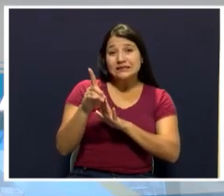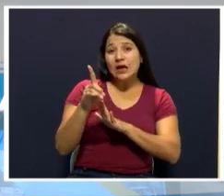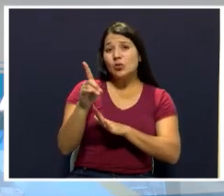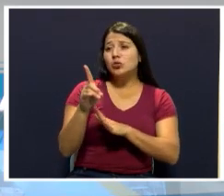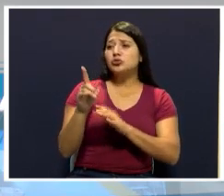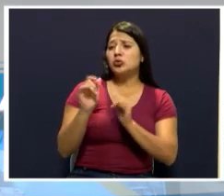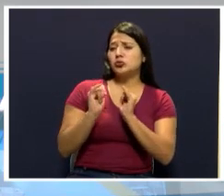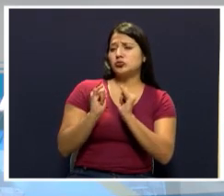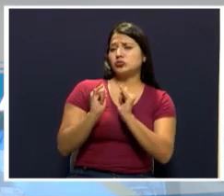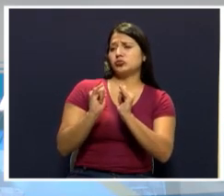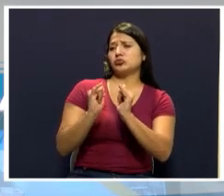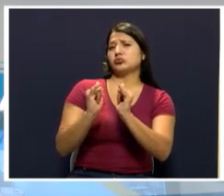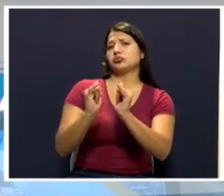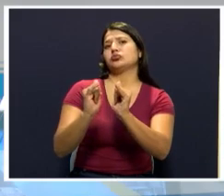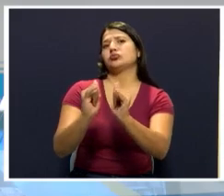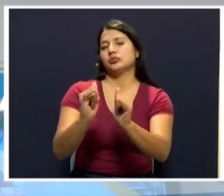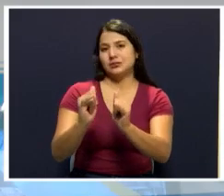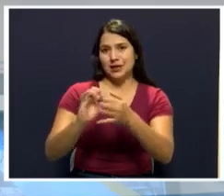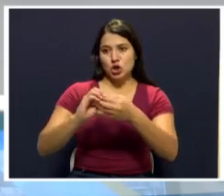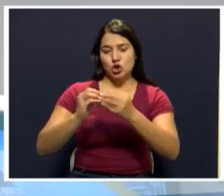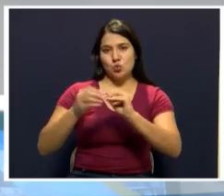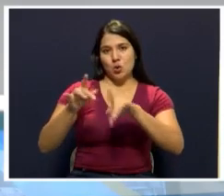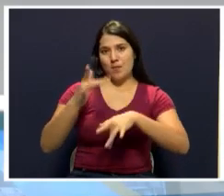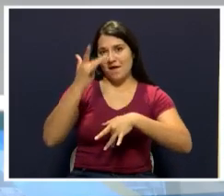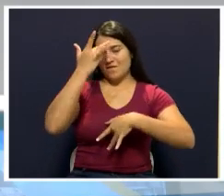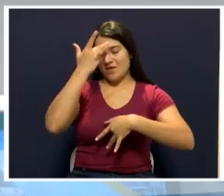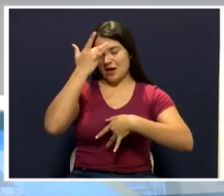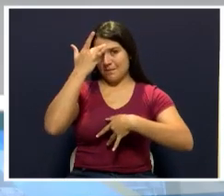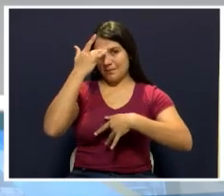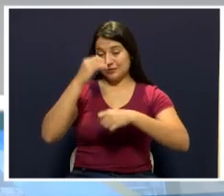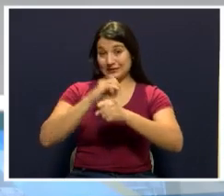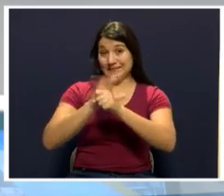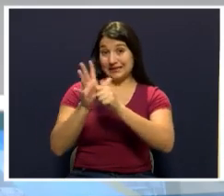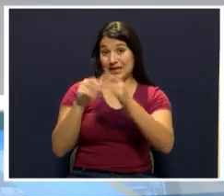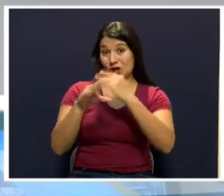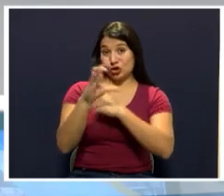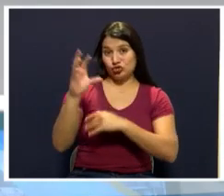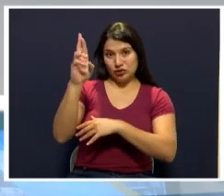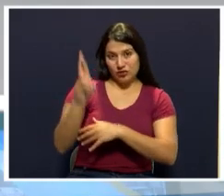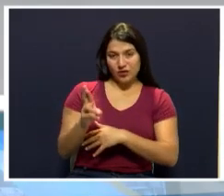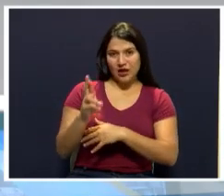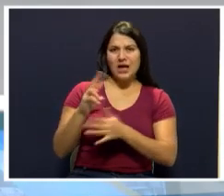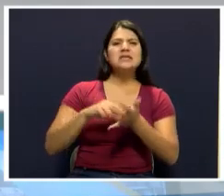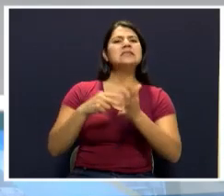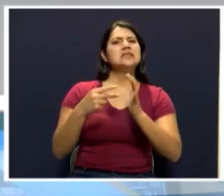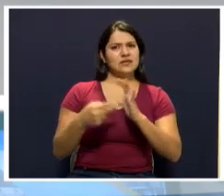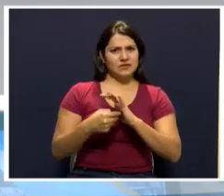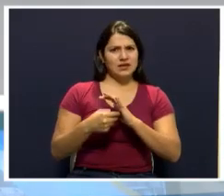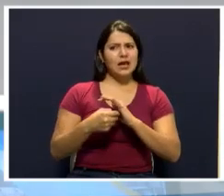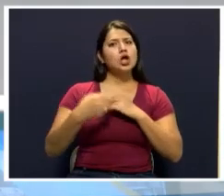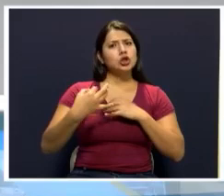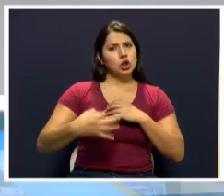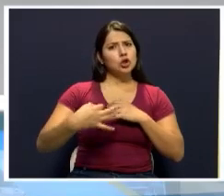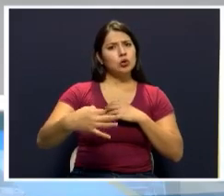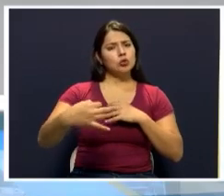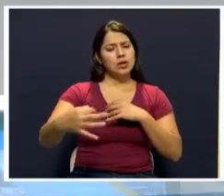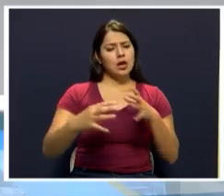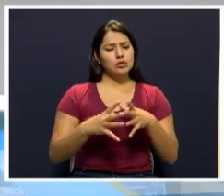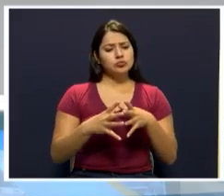pandemia. Es decir, que la cantidad de contagios confirmados continúa creciendo día a día, pero no